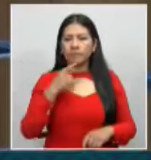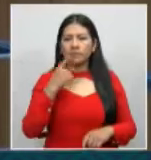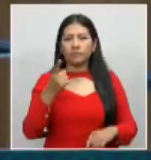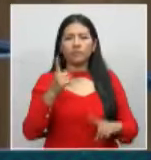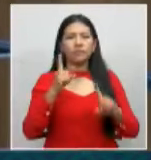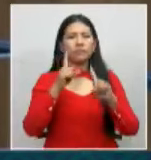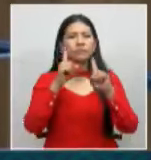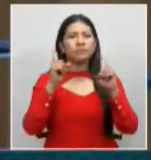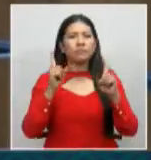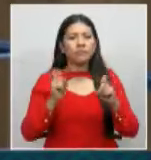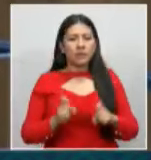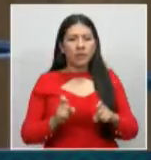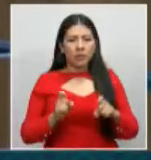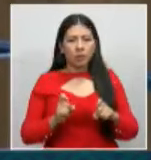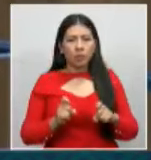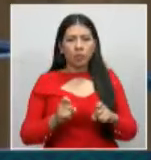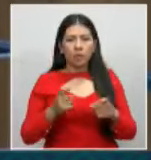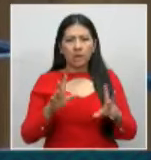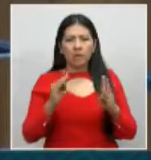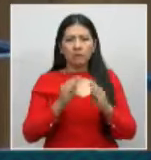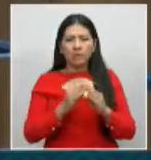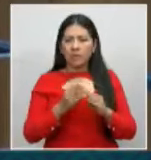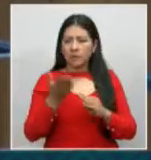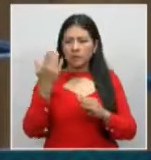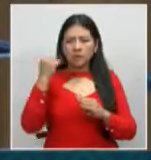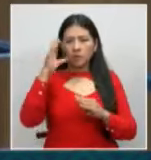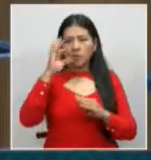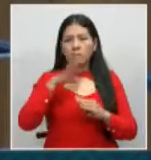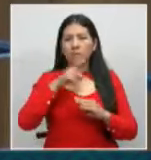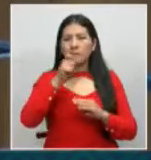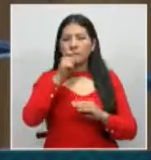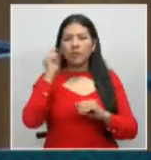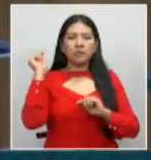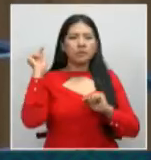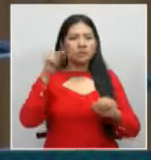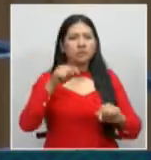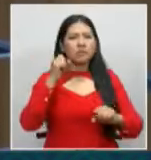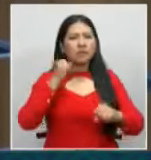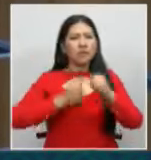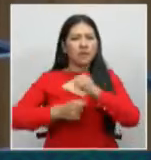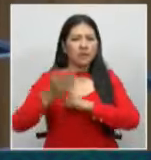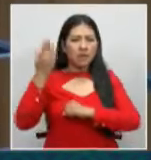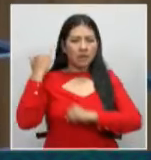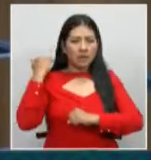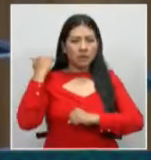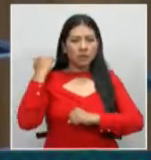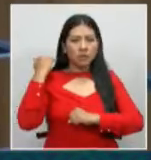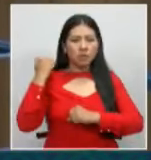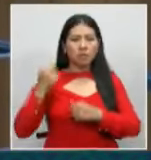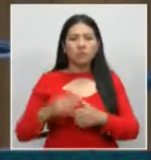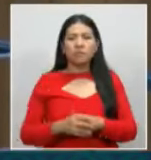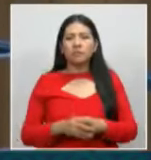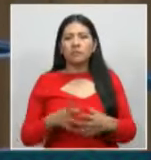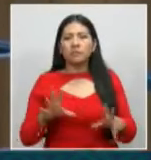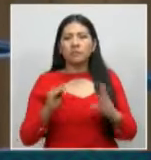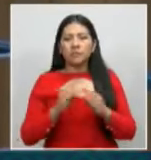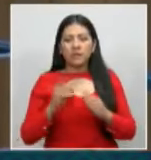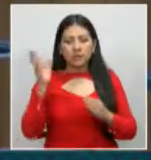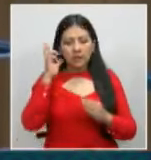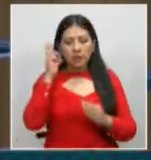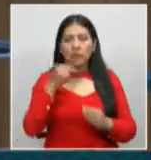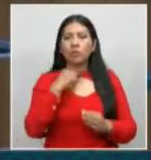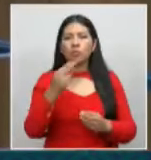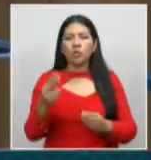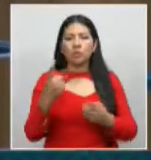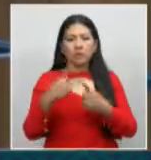más, un periodista que vino hace años atrás acá, el año pasado, usted lo debe recordar muy bien, mencionaba que tenía muchos audios todavía al